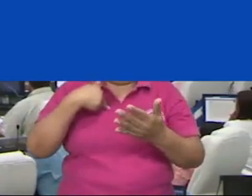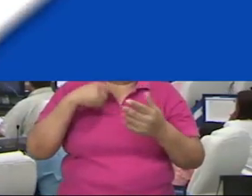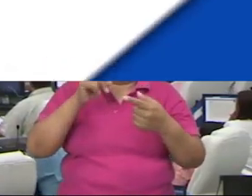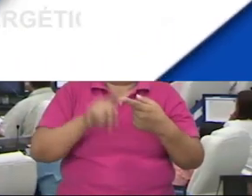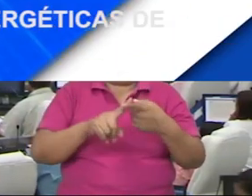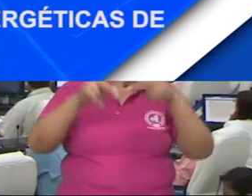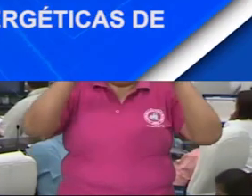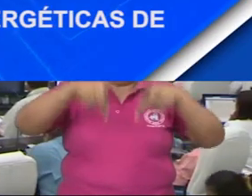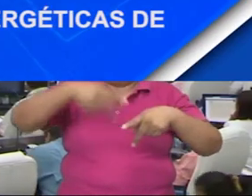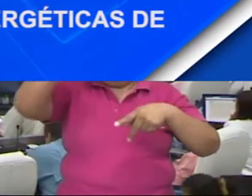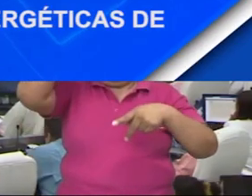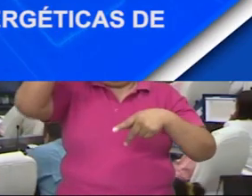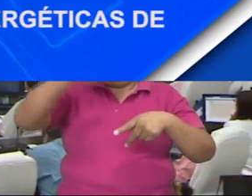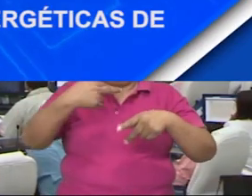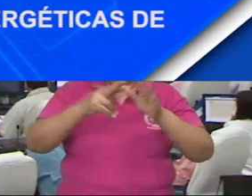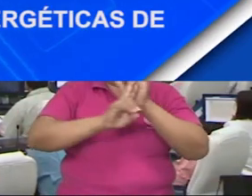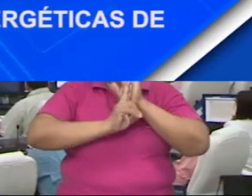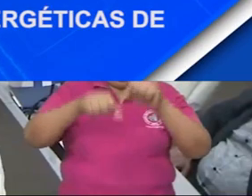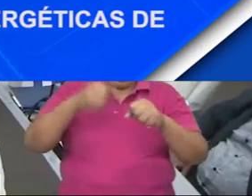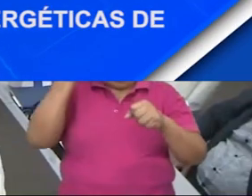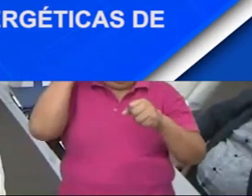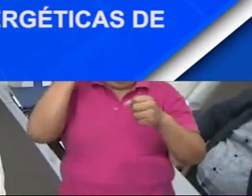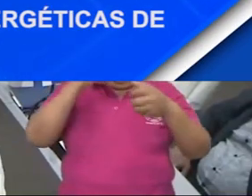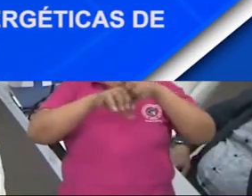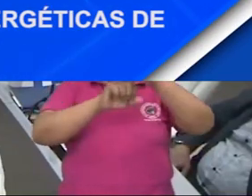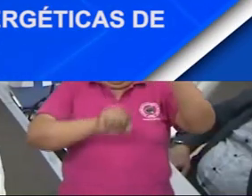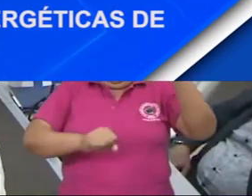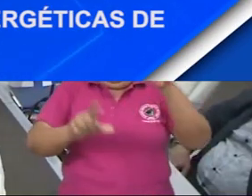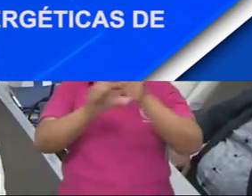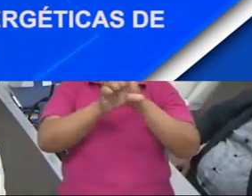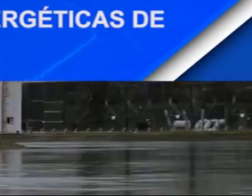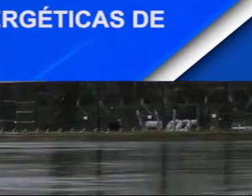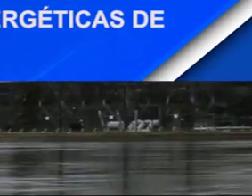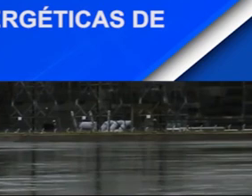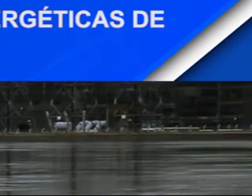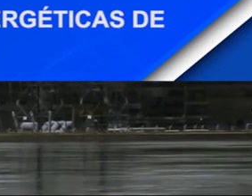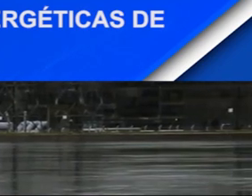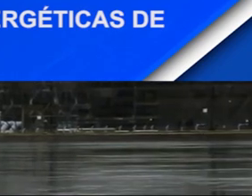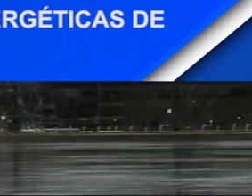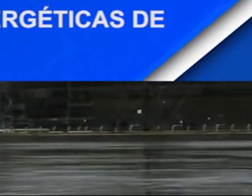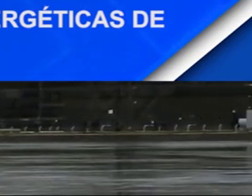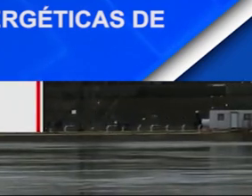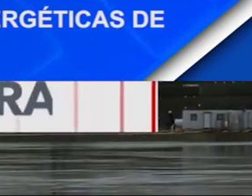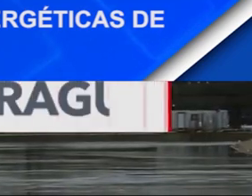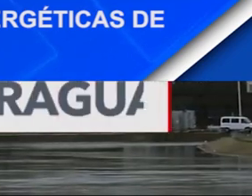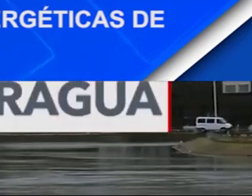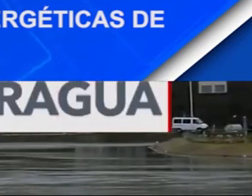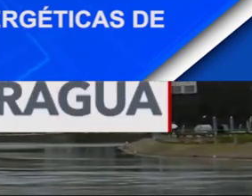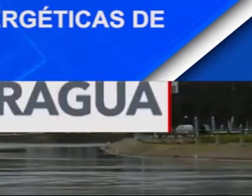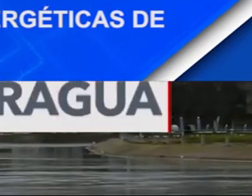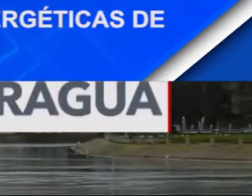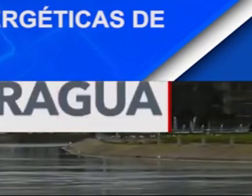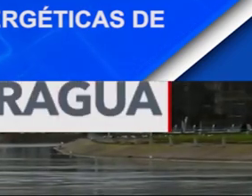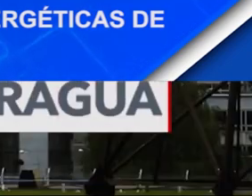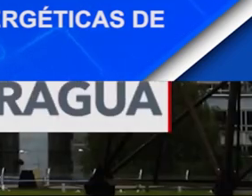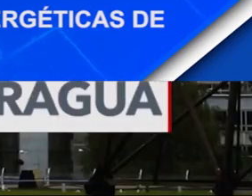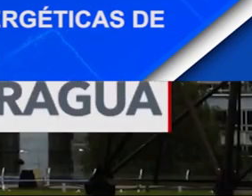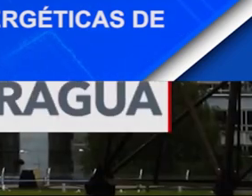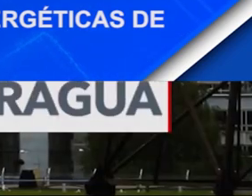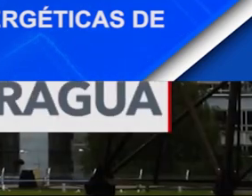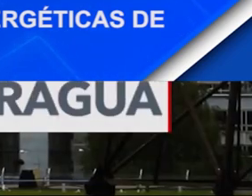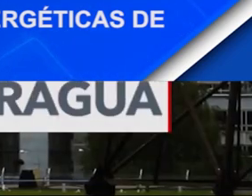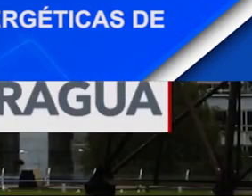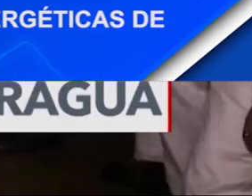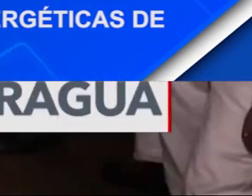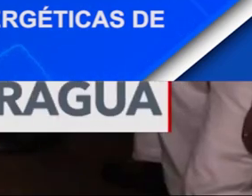Este martes fue ratificado por el Parlamento Nacional el acuerdo suscrito entre Nicaragua y Rusia sobre la cooperación en